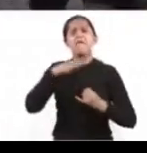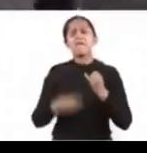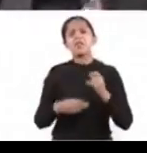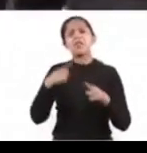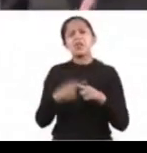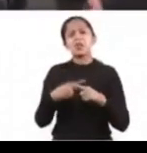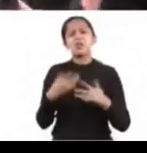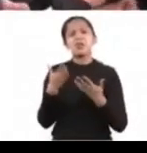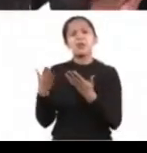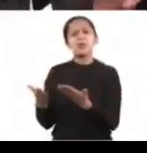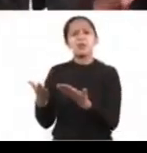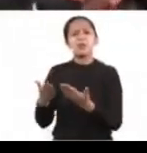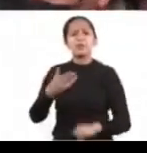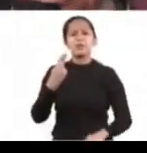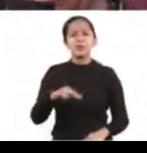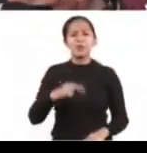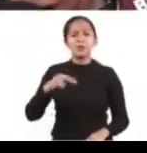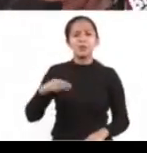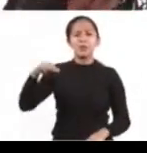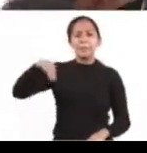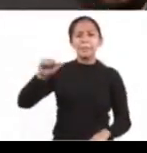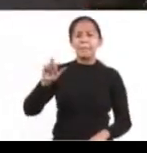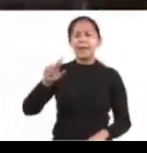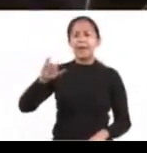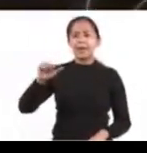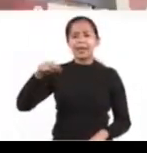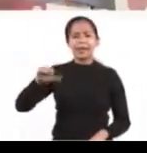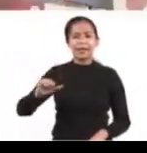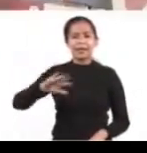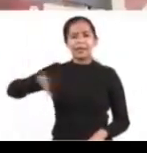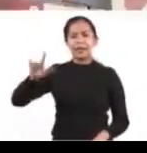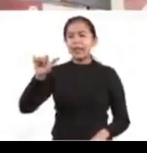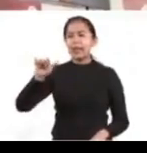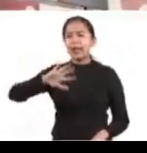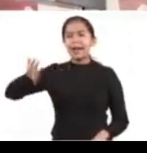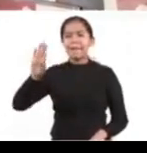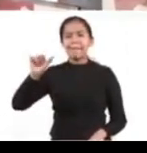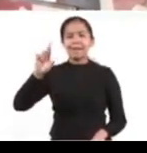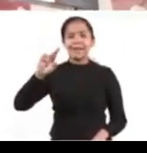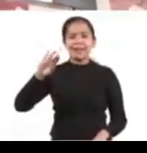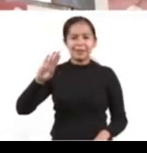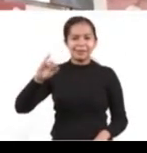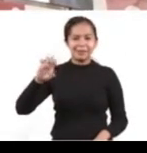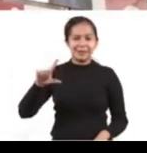oro, presentamos a Mariana La Barri.